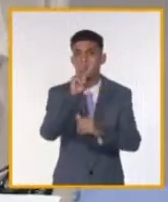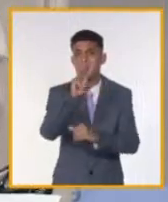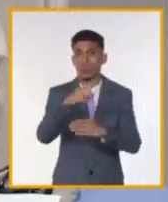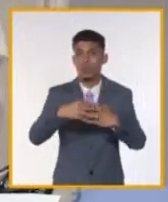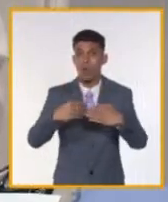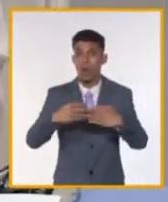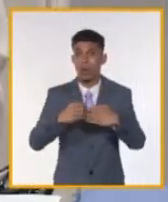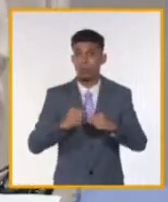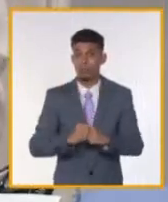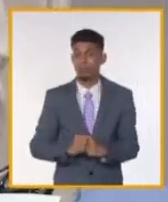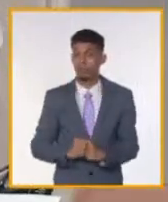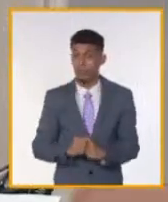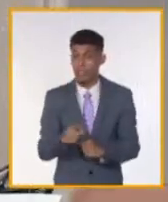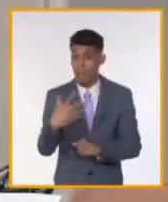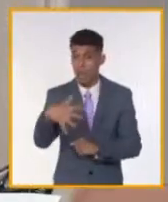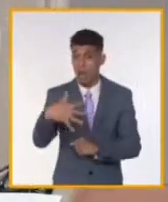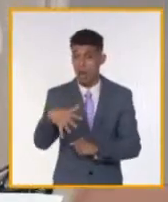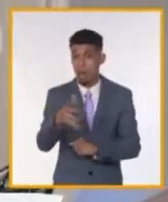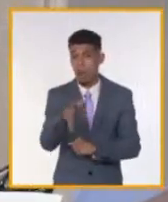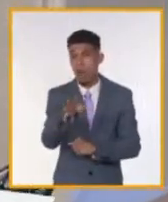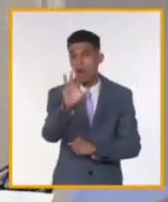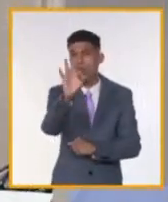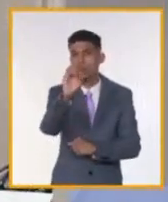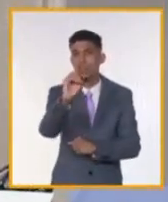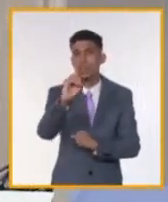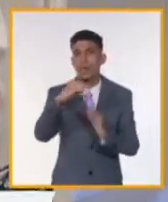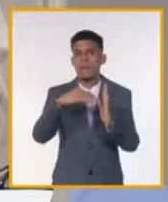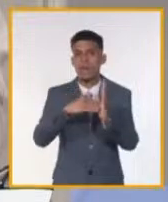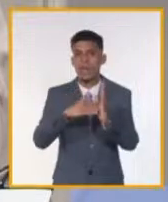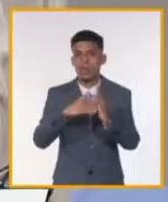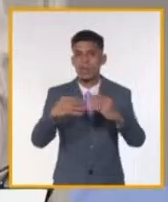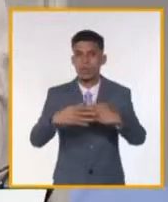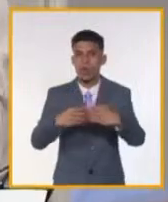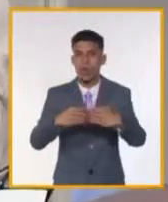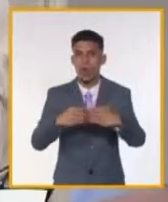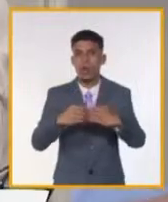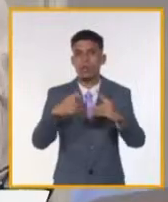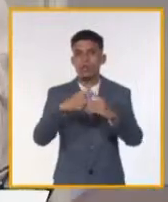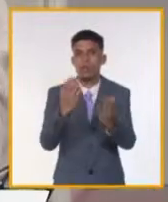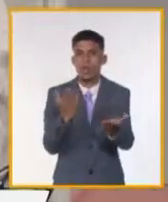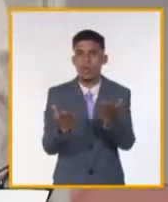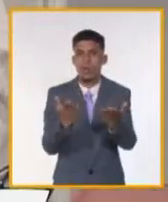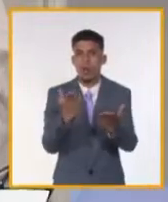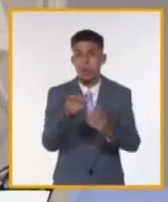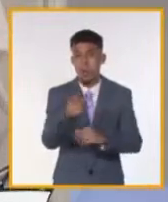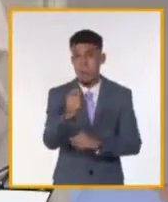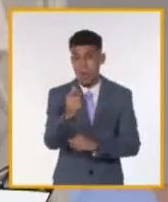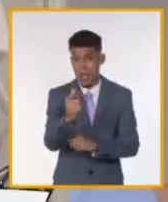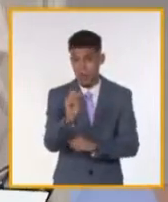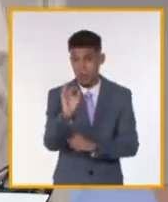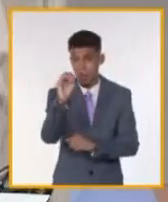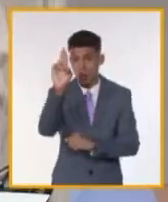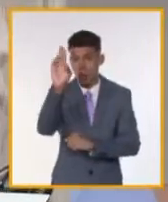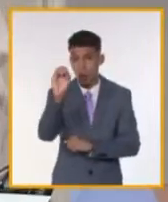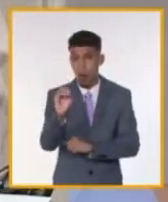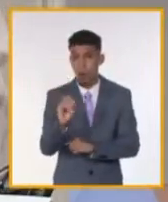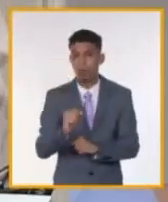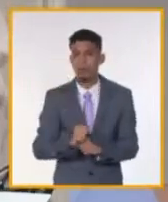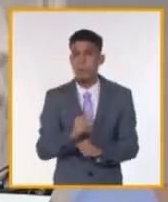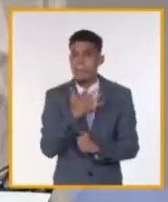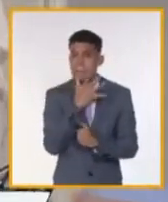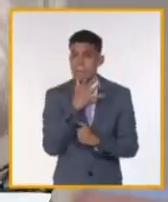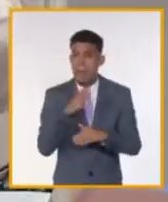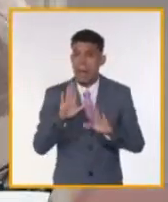eso es en el orden de los 80,000 dólares el kilogramo. Es un precio que parece ser que va a